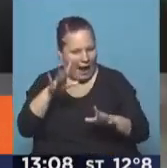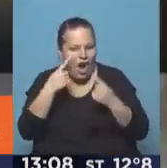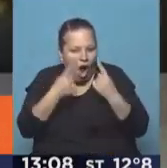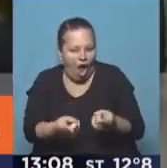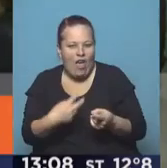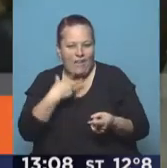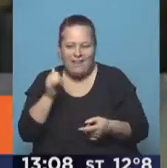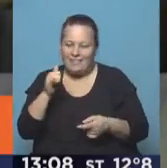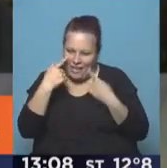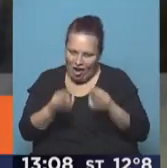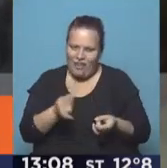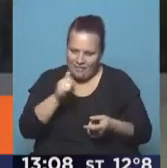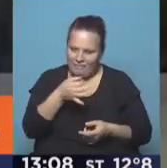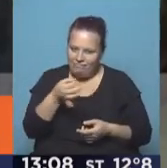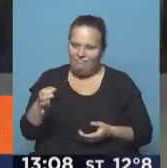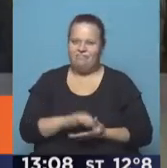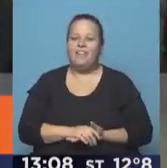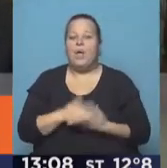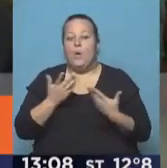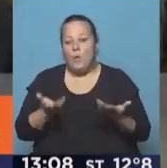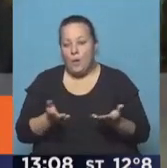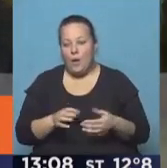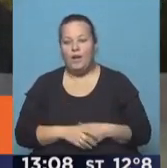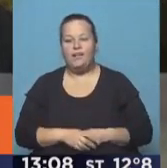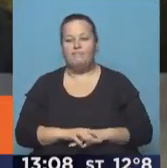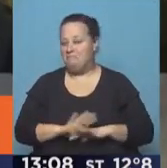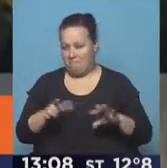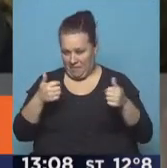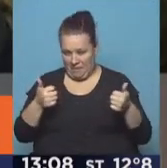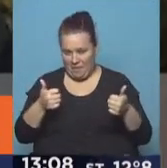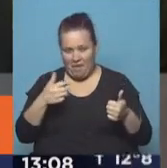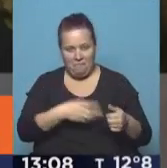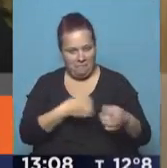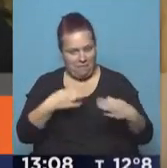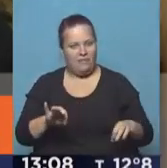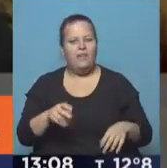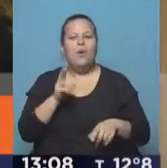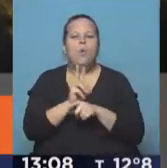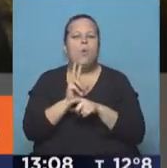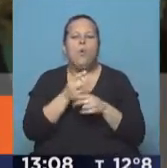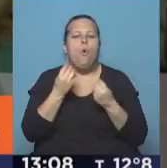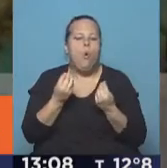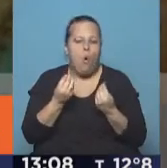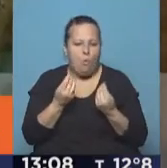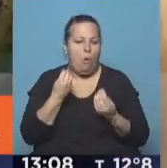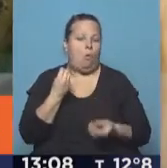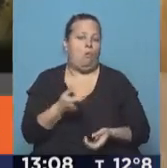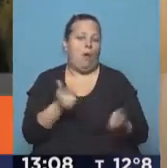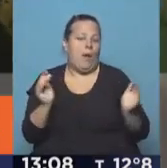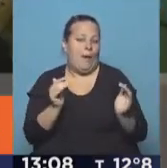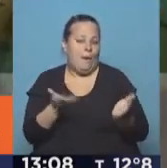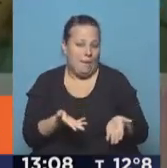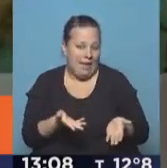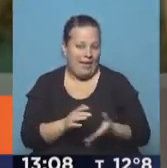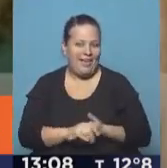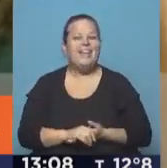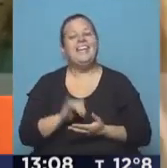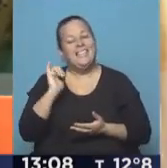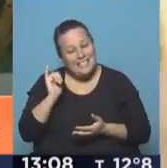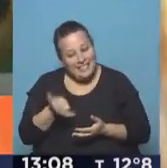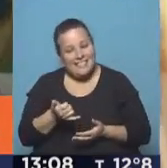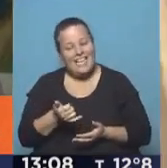Reconociéndola. Reconociendo la cría, exactamente. Así que, no, bien, la agarró bien. ¿Qué cuidados tiene que tener? Porque es un bebé.